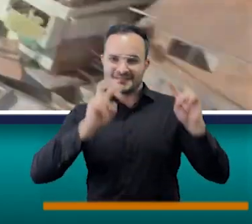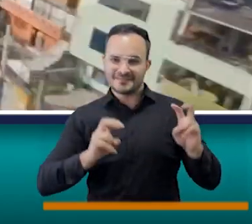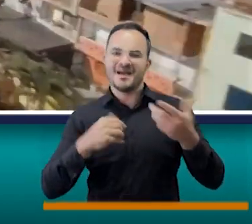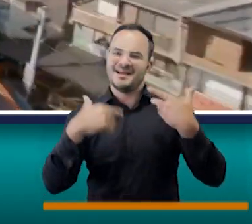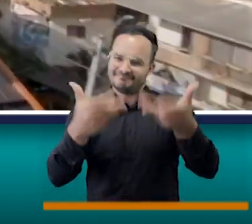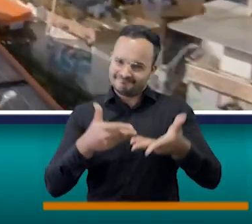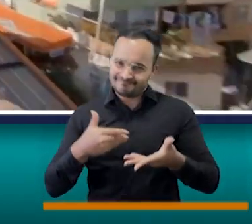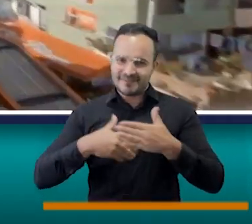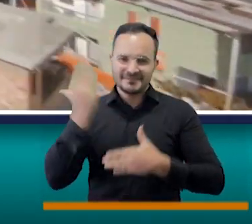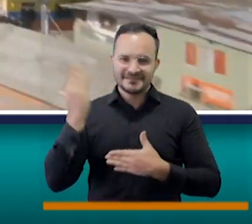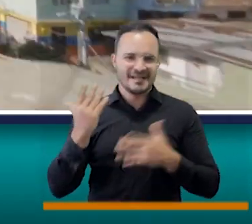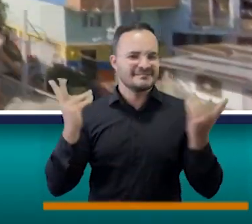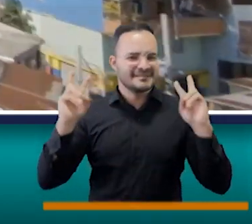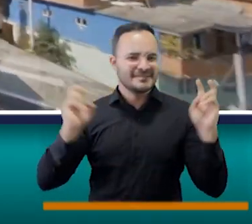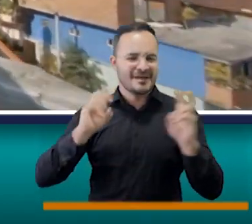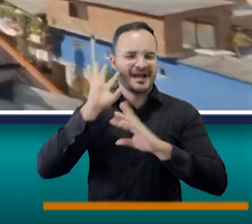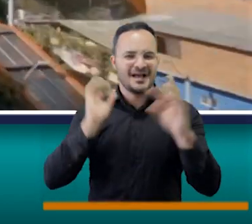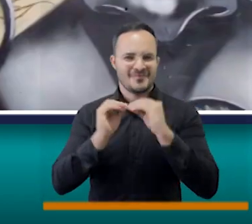Bienvenidos. Empezamos.